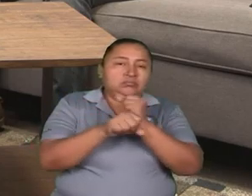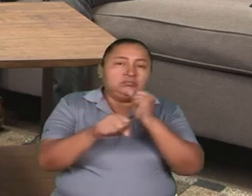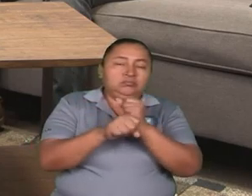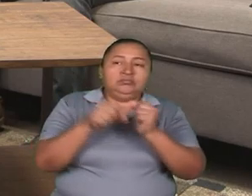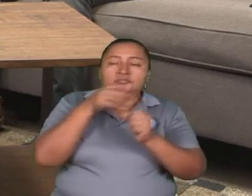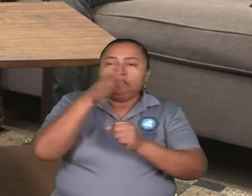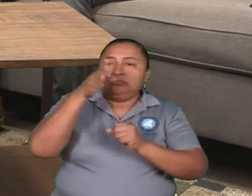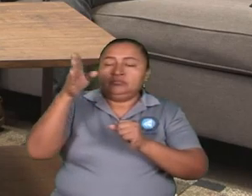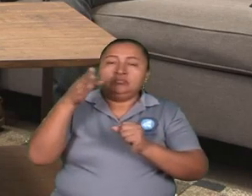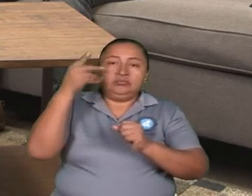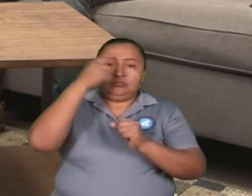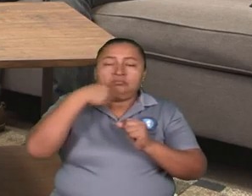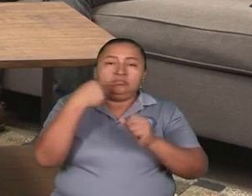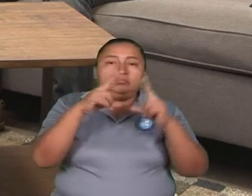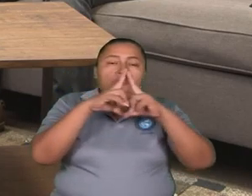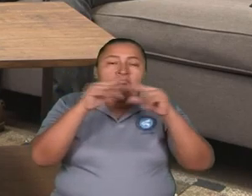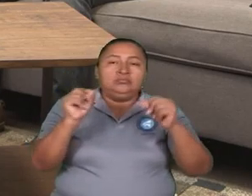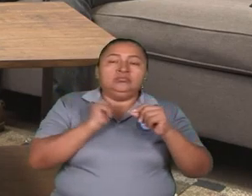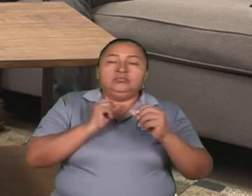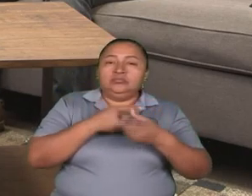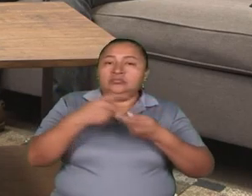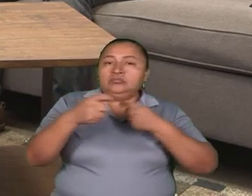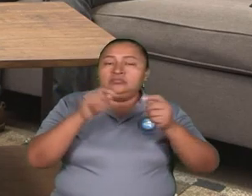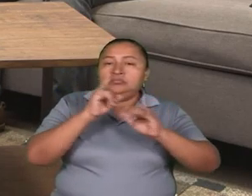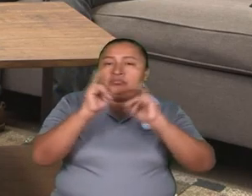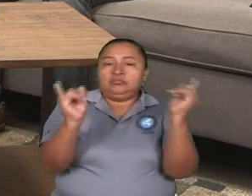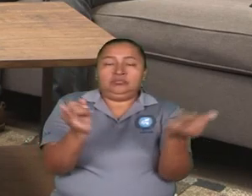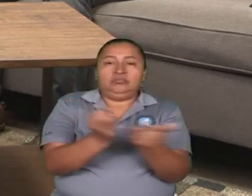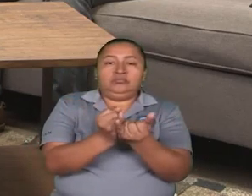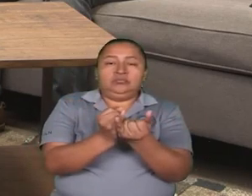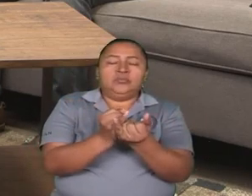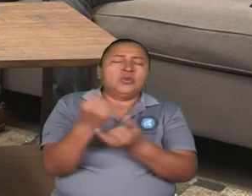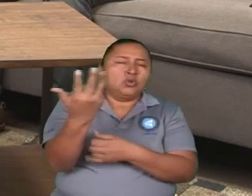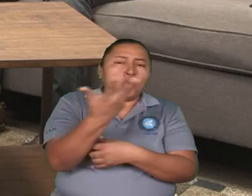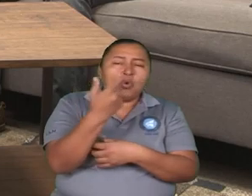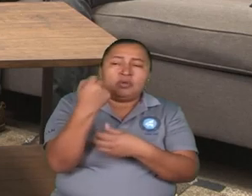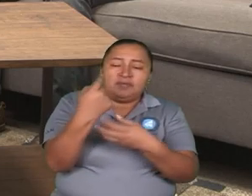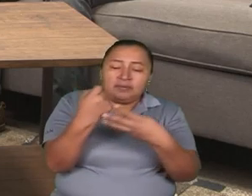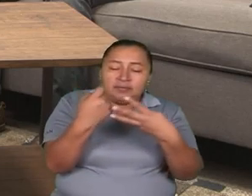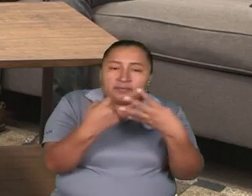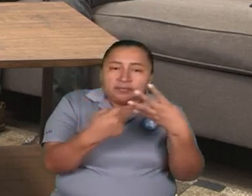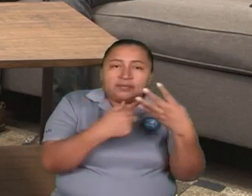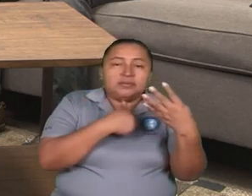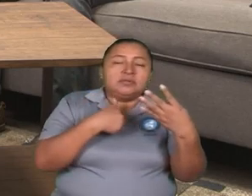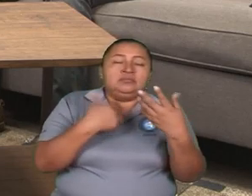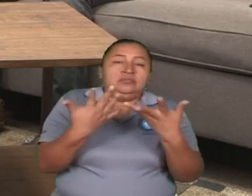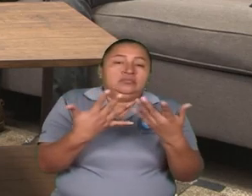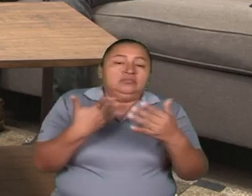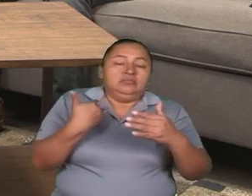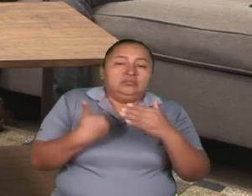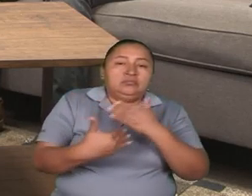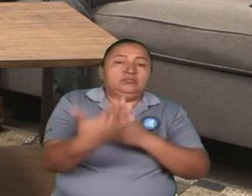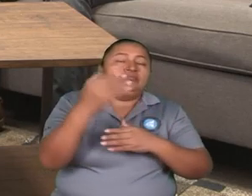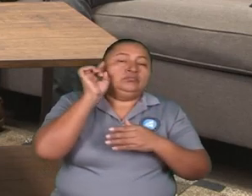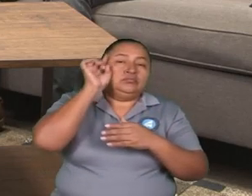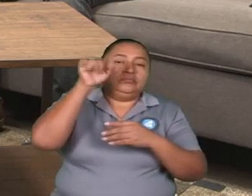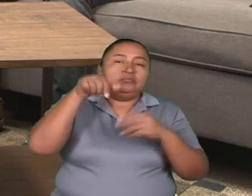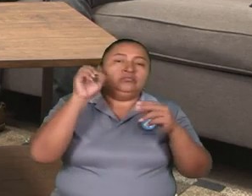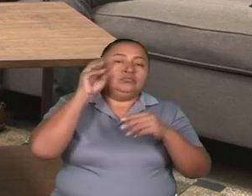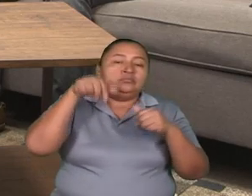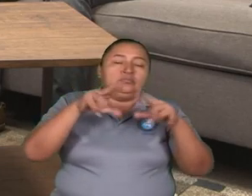año 2019. Mucho de lo que el INTUR está realizando ahora mismo sirve precisamente para potenciar esos alcances. Dentro de esa lógica de trabajo están